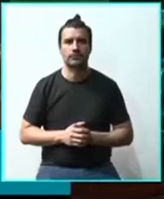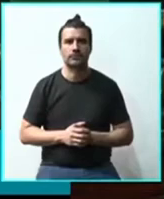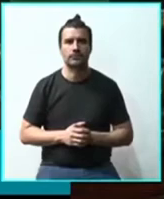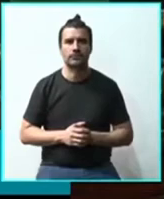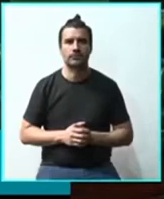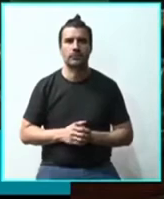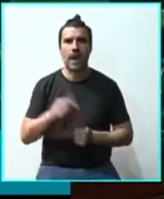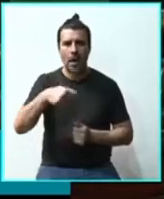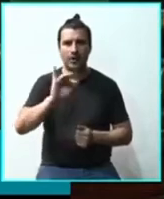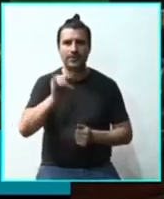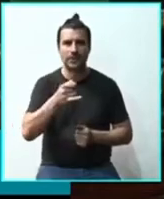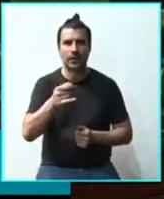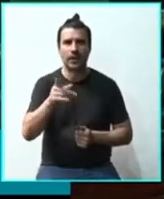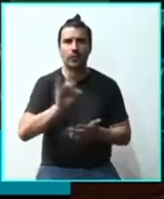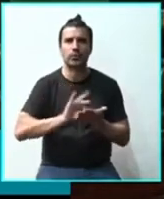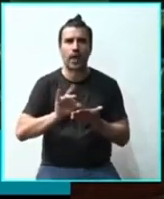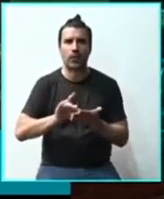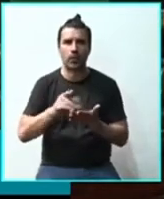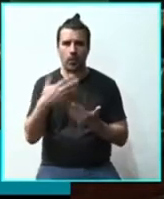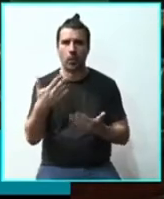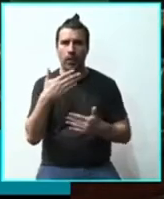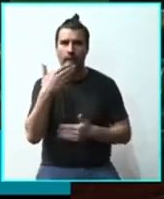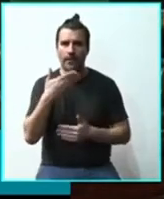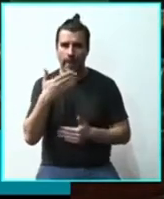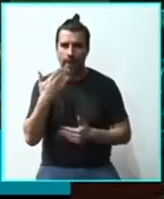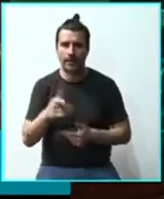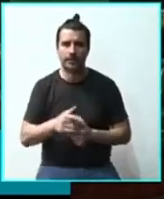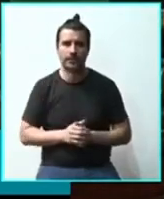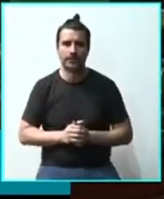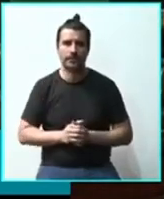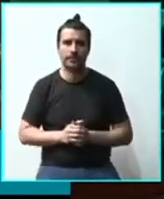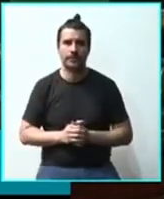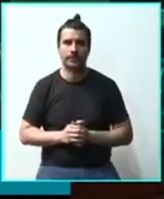Ahora sí, diputado, tiene la palabra. Perfecto.